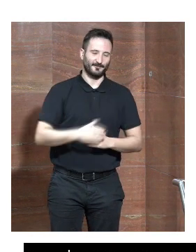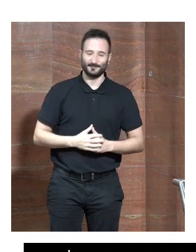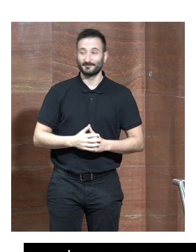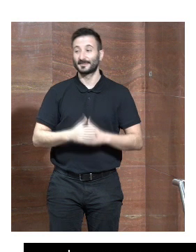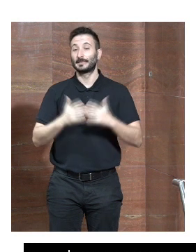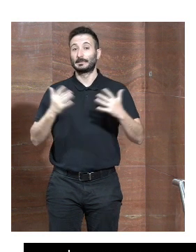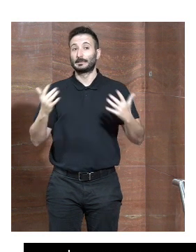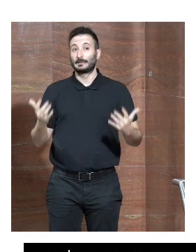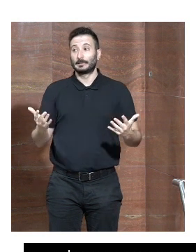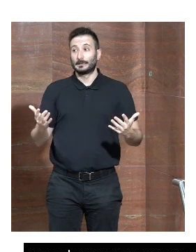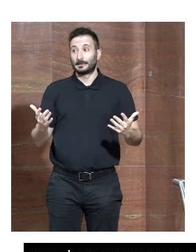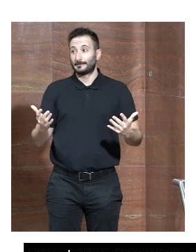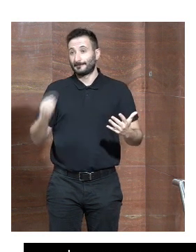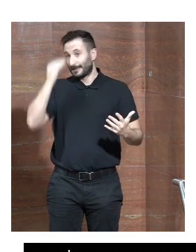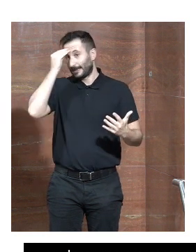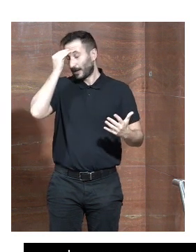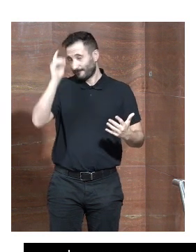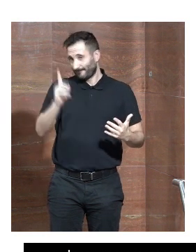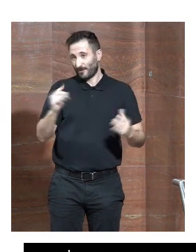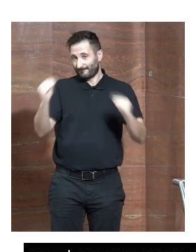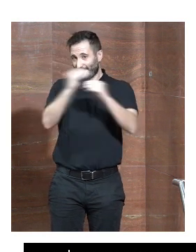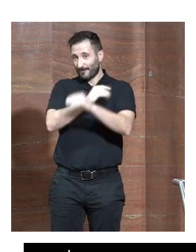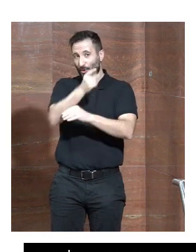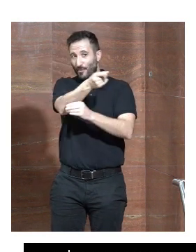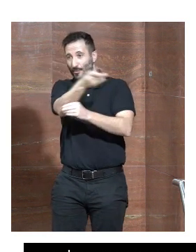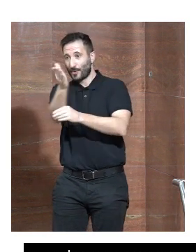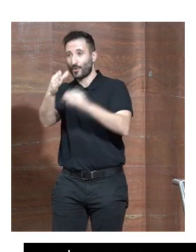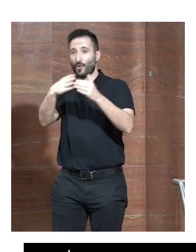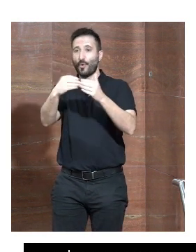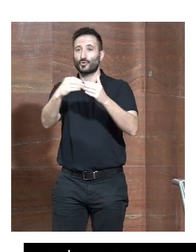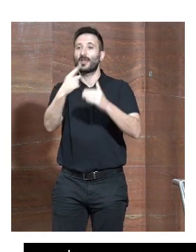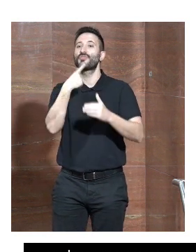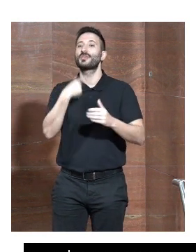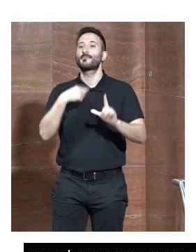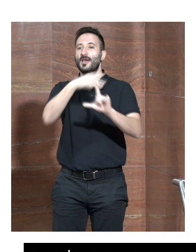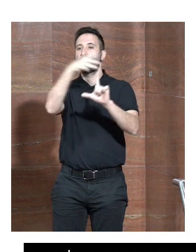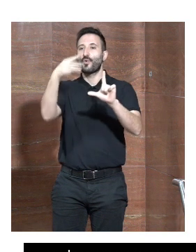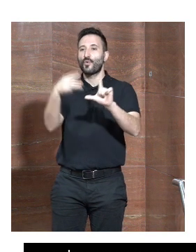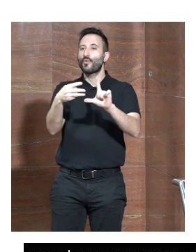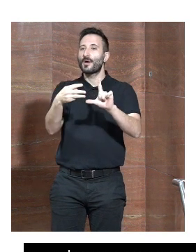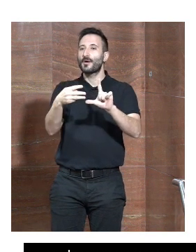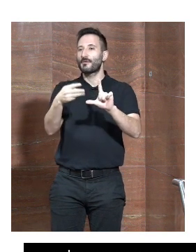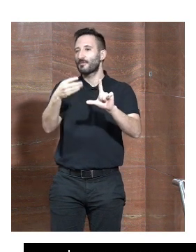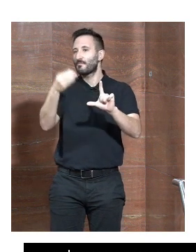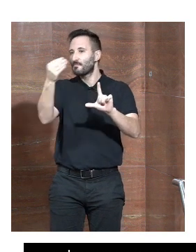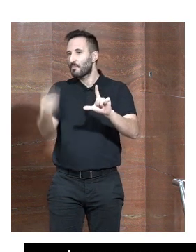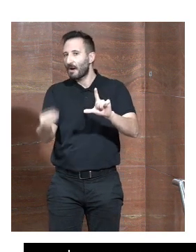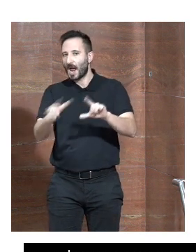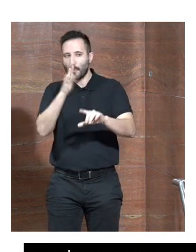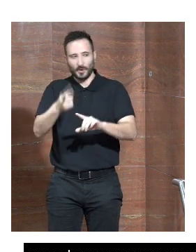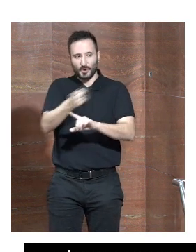Pues no, todo lo contrario. Yo creo que son los usuarios los que podéis decir ejemplos de una página que es buena o no, porque a lo mejor nosotros no tenemos